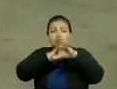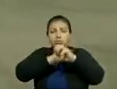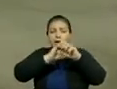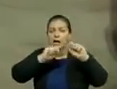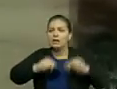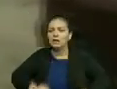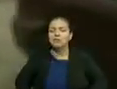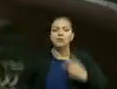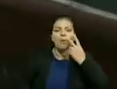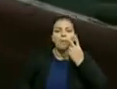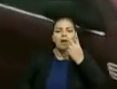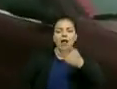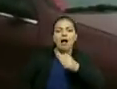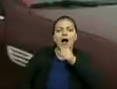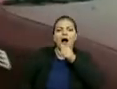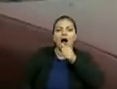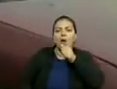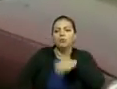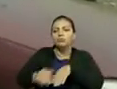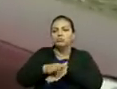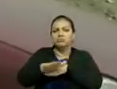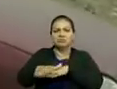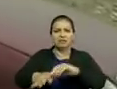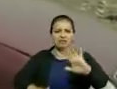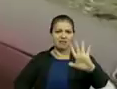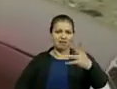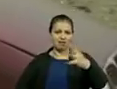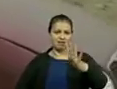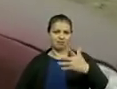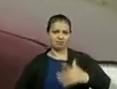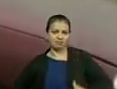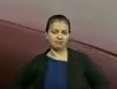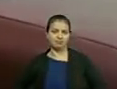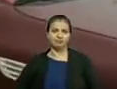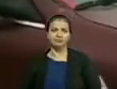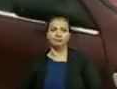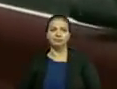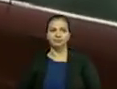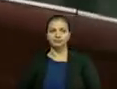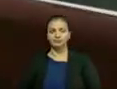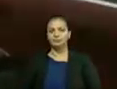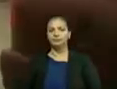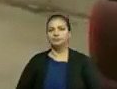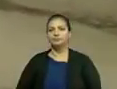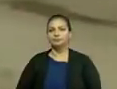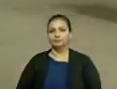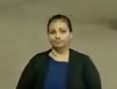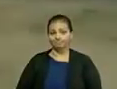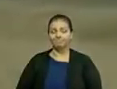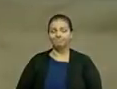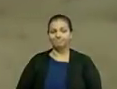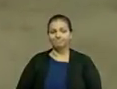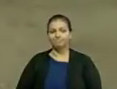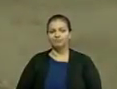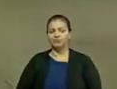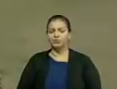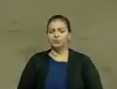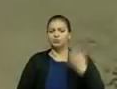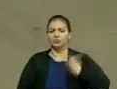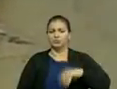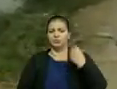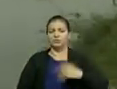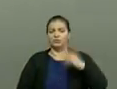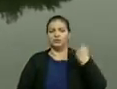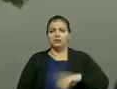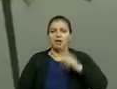uno pierde la pista. Perfecto, caballero, muchas gracias. Enhorabuena, usted se encuentra bien, entendemos que se trata de algo material,